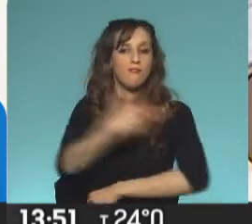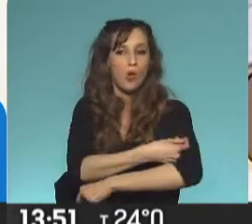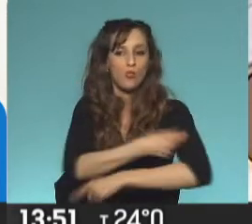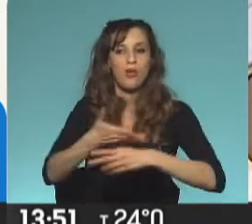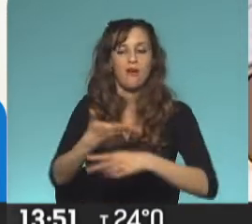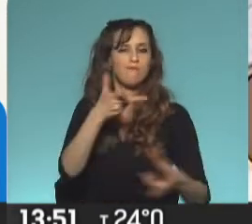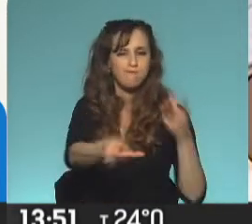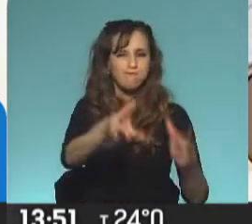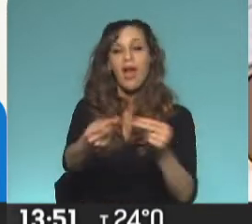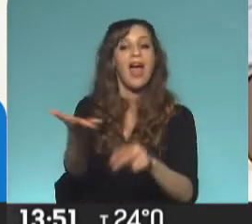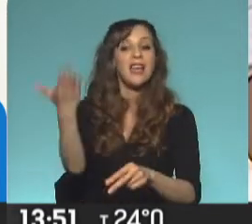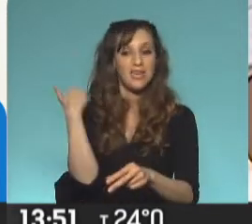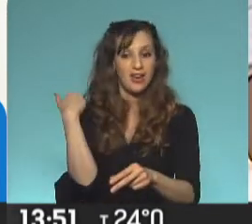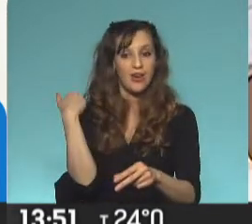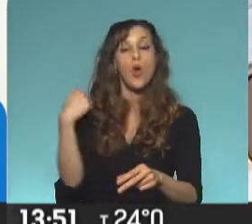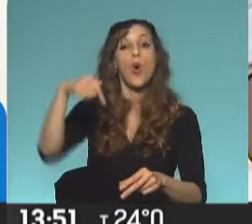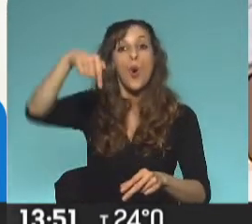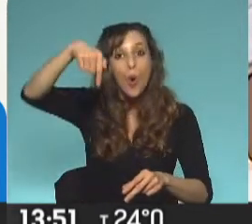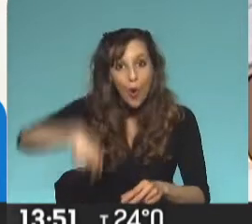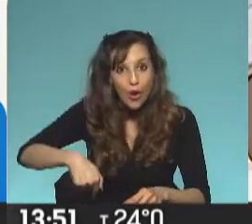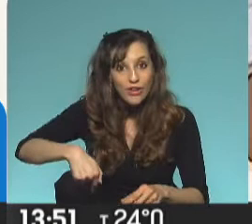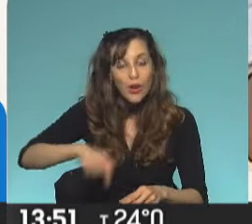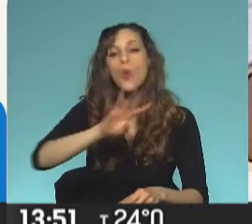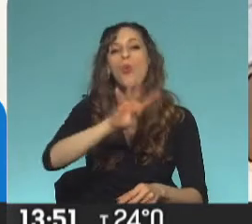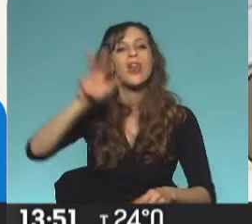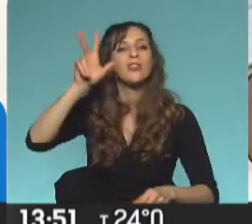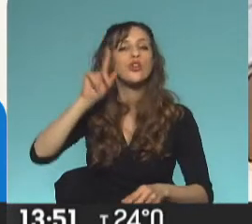ya tenemos 48 mil vacunados en la provincia de buenos aires- y subiendo